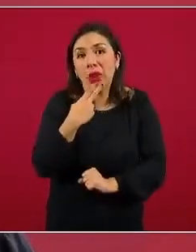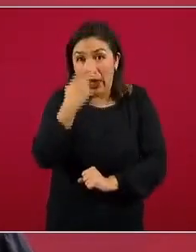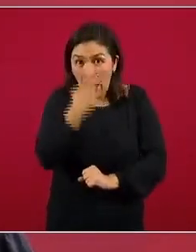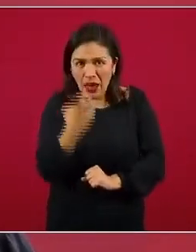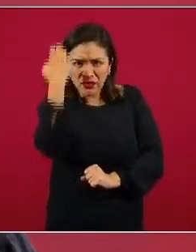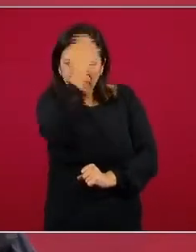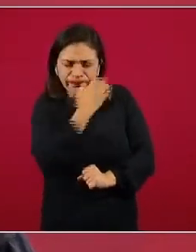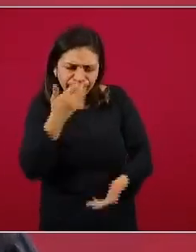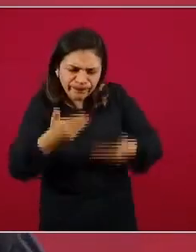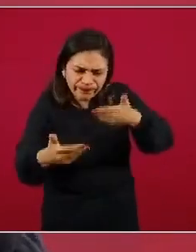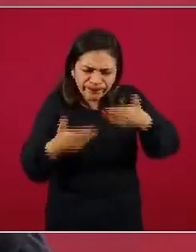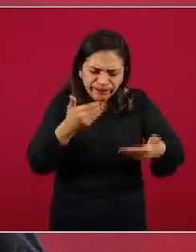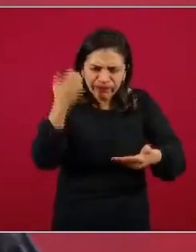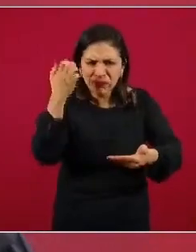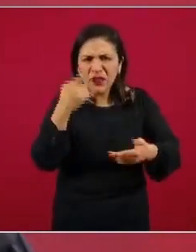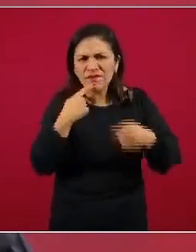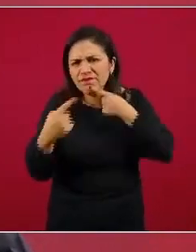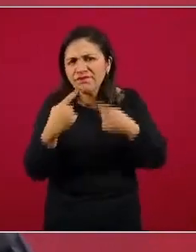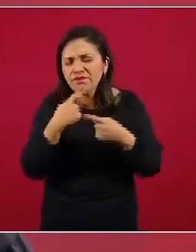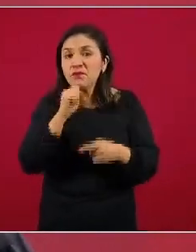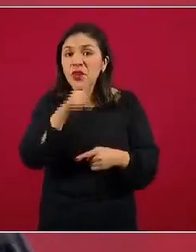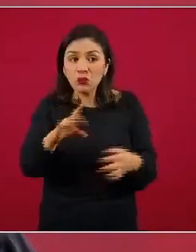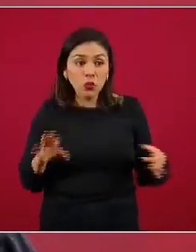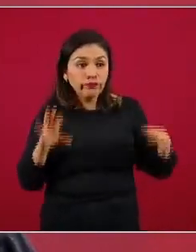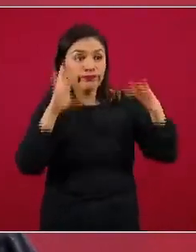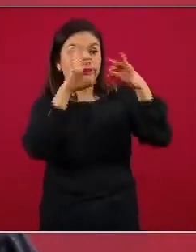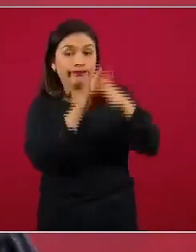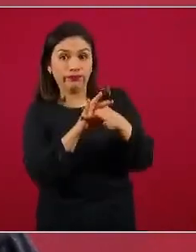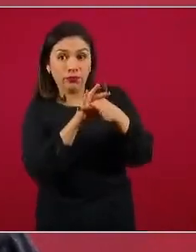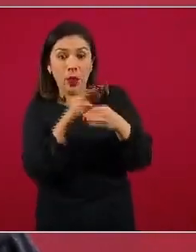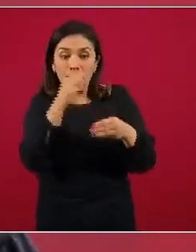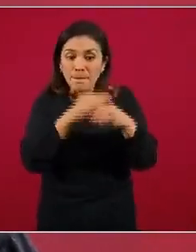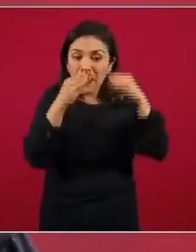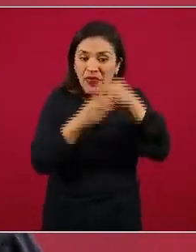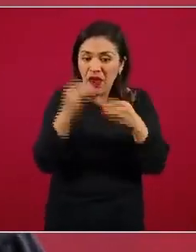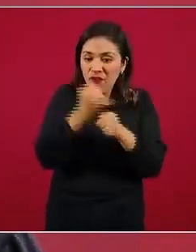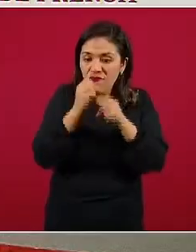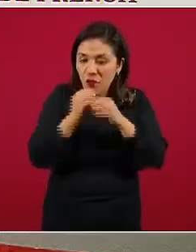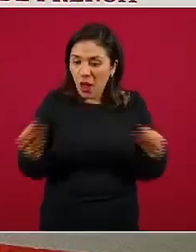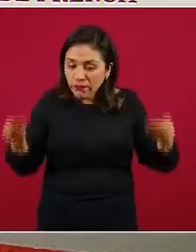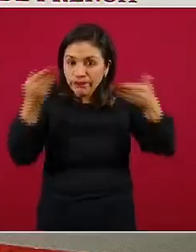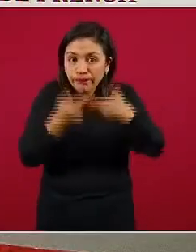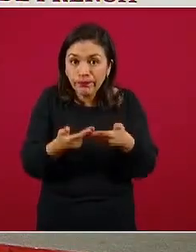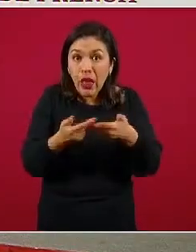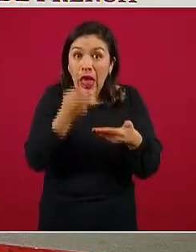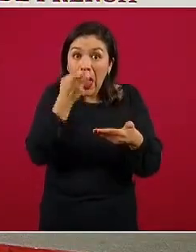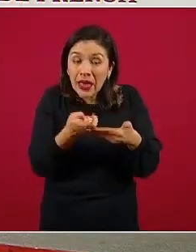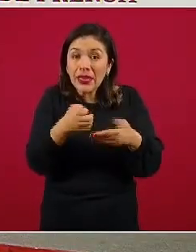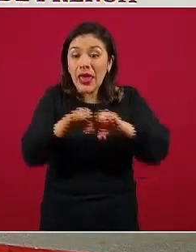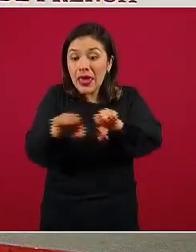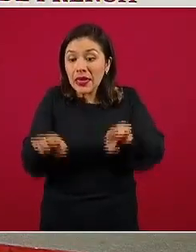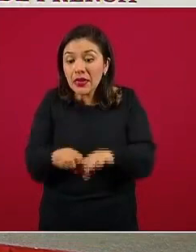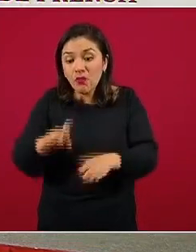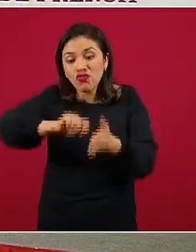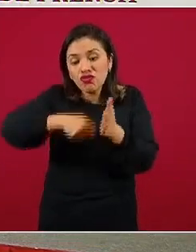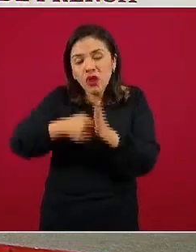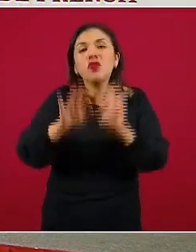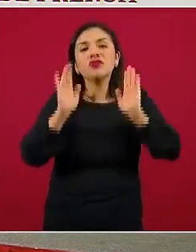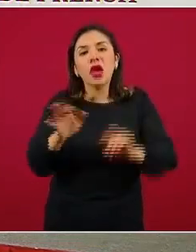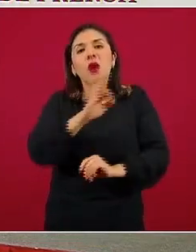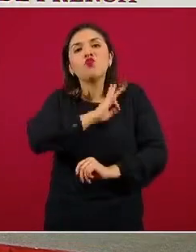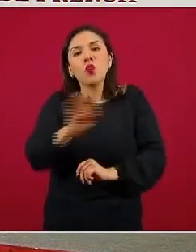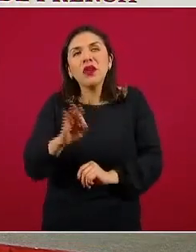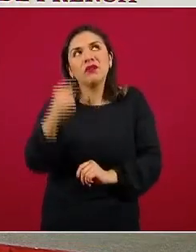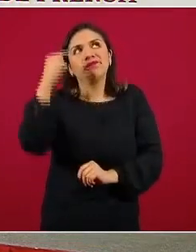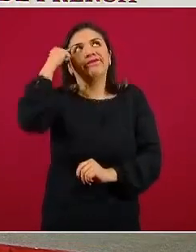análisis termine, tanto de la unión de estos 2 insumos de información, es que este equipo técnico podrá entonces